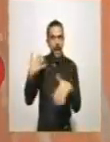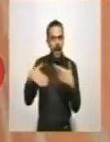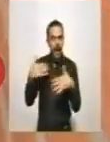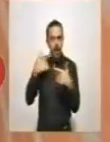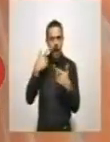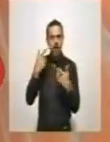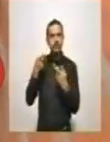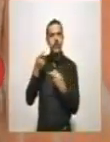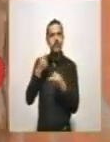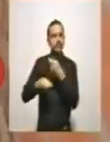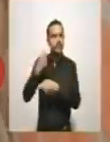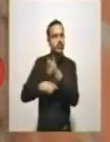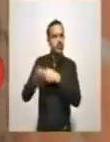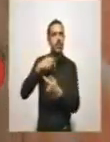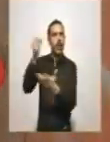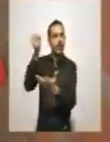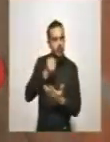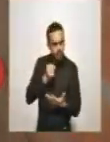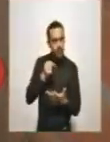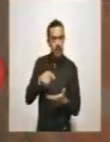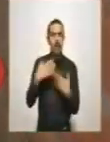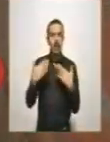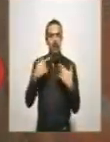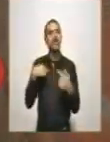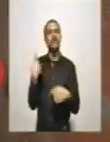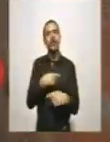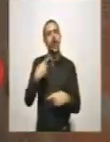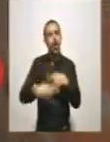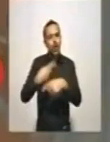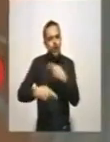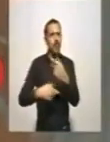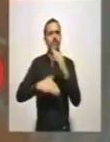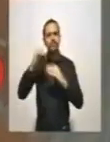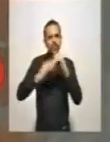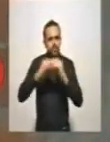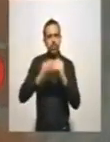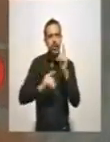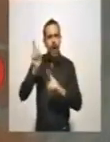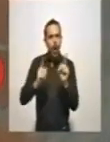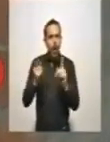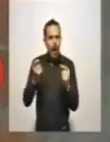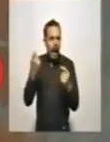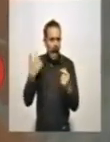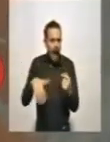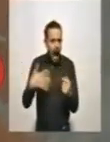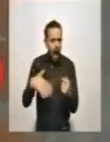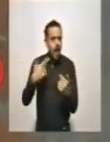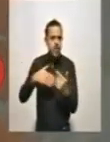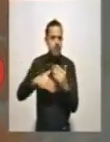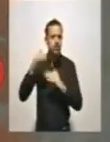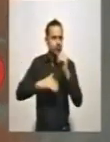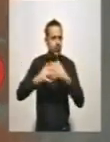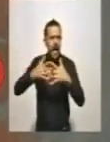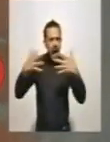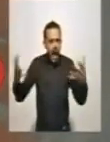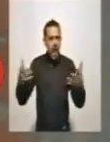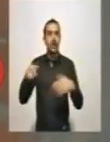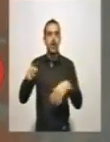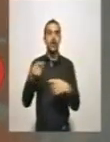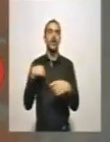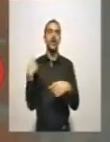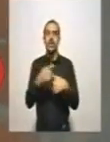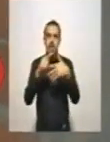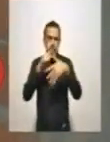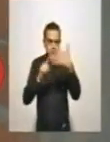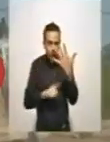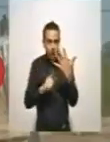poder continuar con la ejecución de obras de gran envergadura. Esta es una de las 5 obras estratégicas priorizadas por la